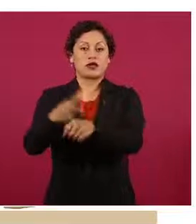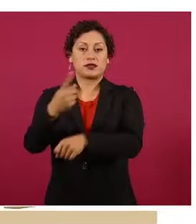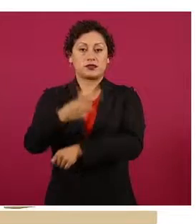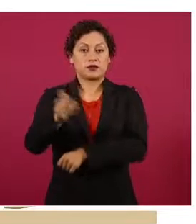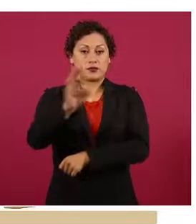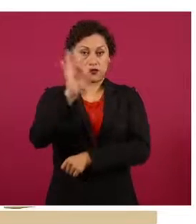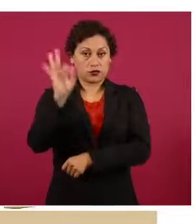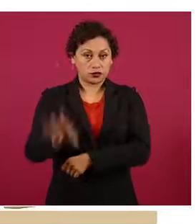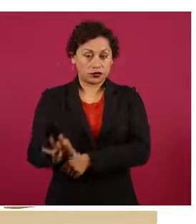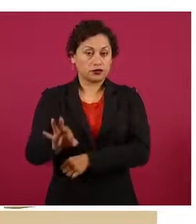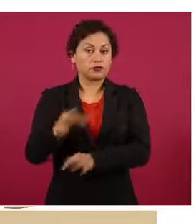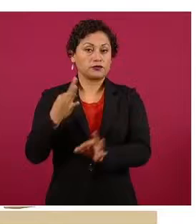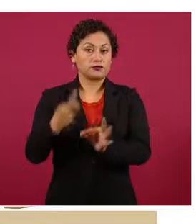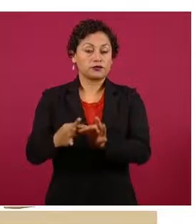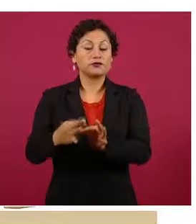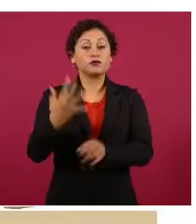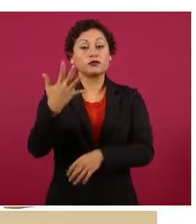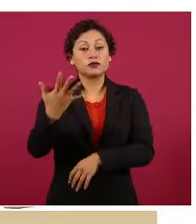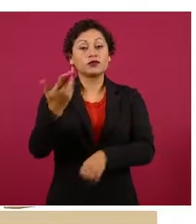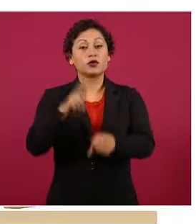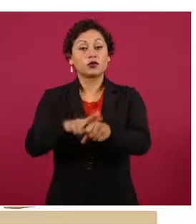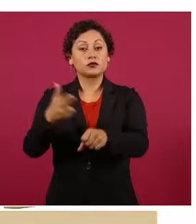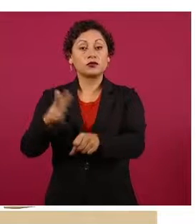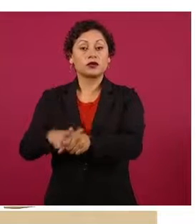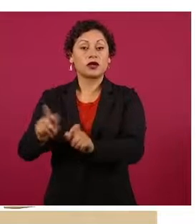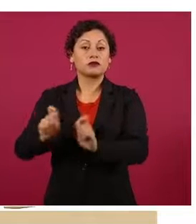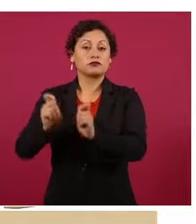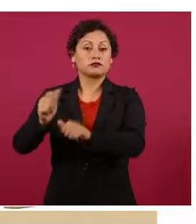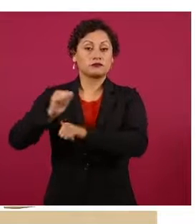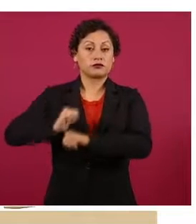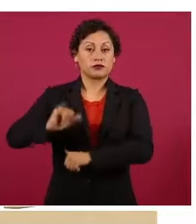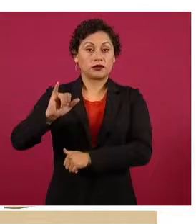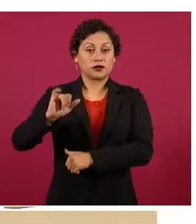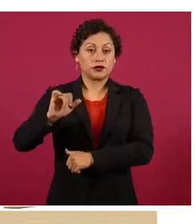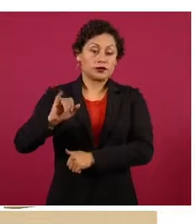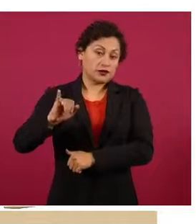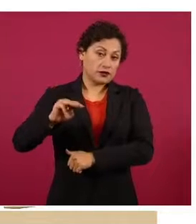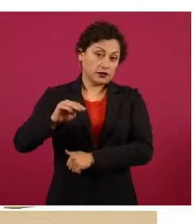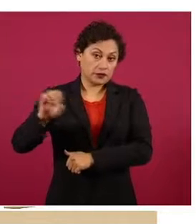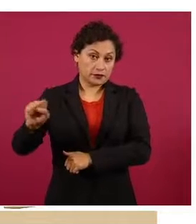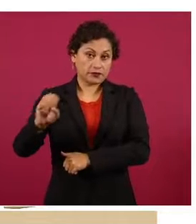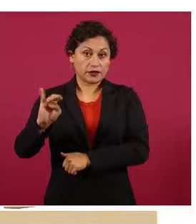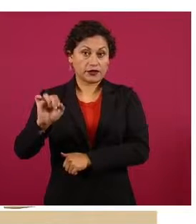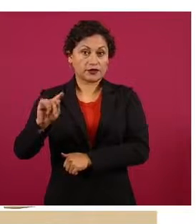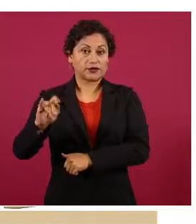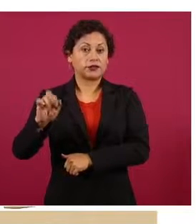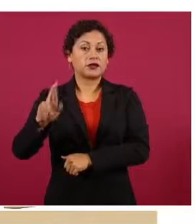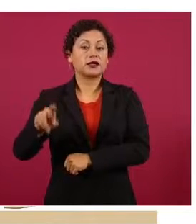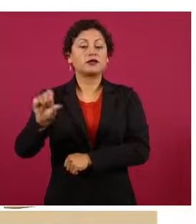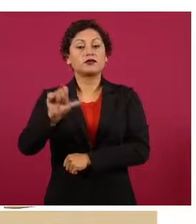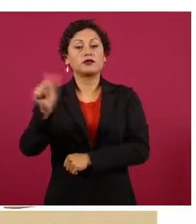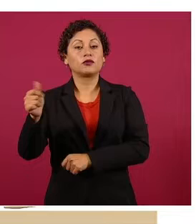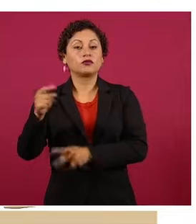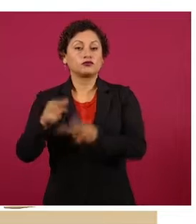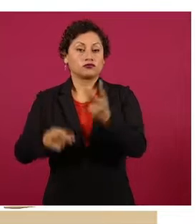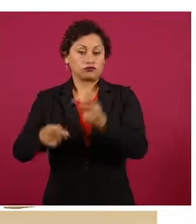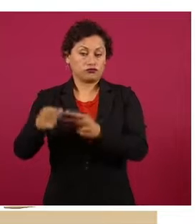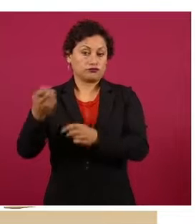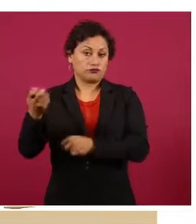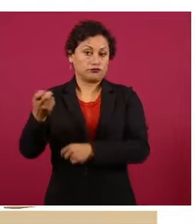Colima son 5 hospitales que ahora opera el IMSS Bienestar, un centro de hemodiálisis y 132 centros de salud en el primer nivel de